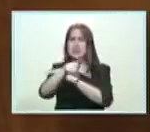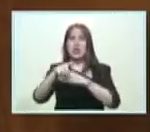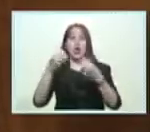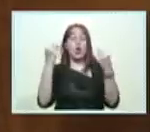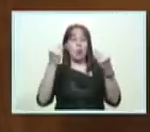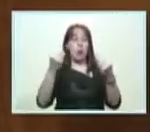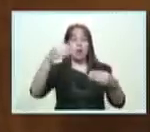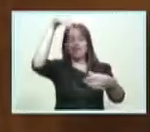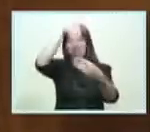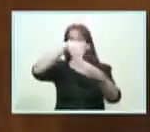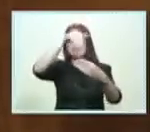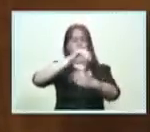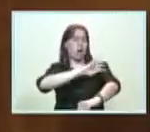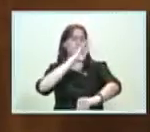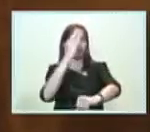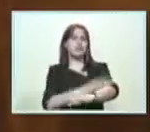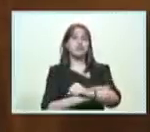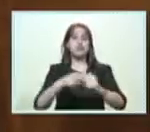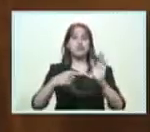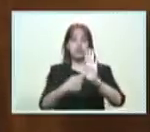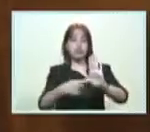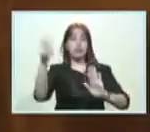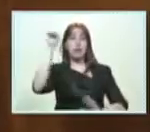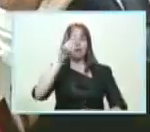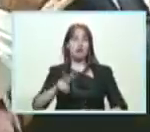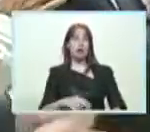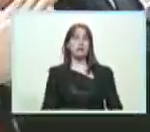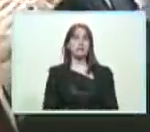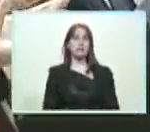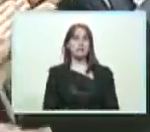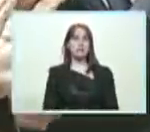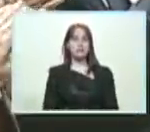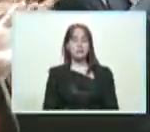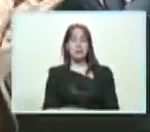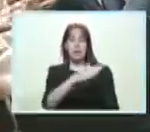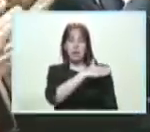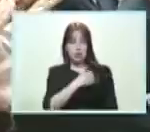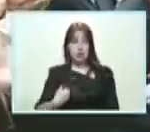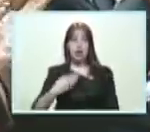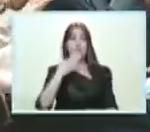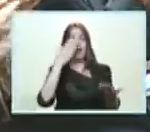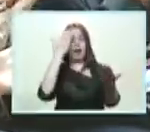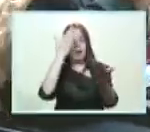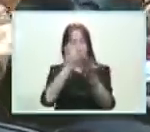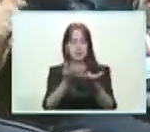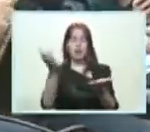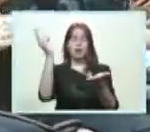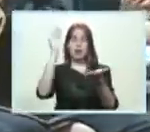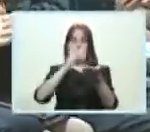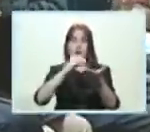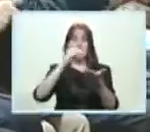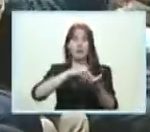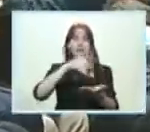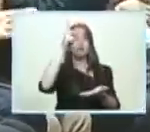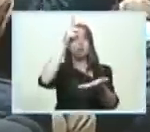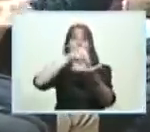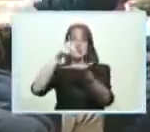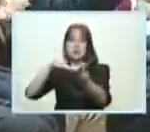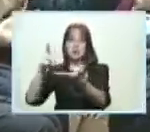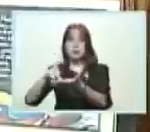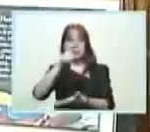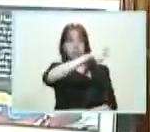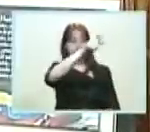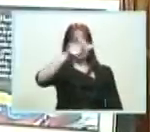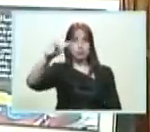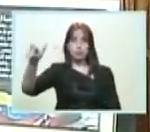la Venezuela potencia, presidente. Quiero nuevamente agradecer su asistencia y